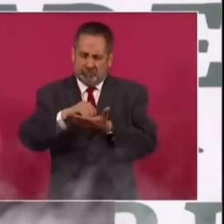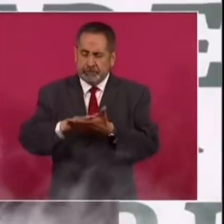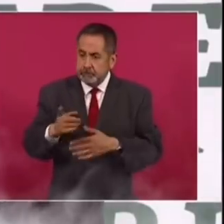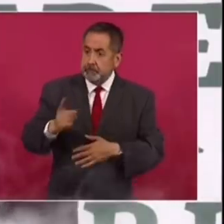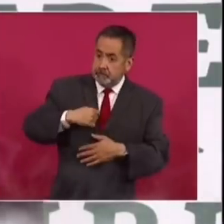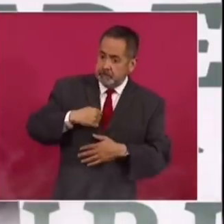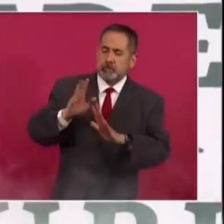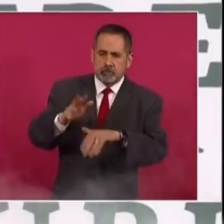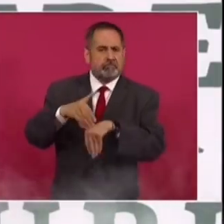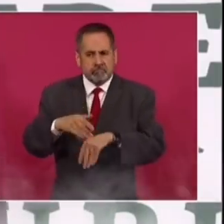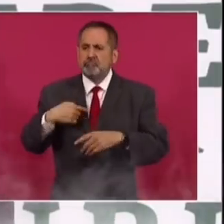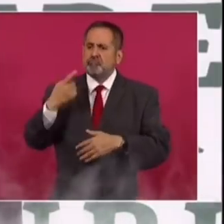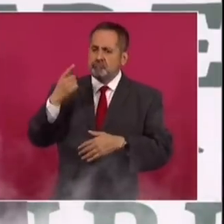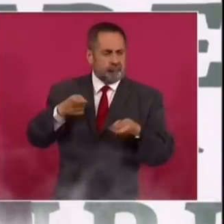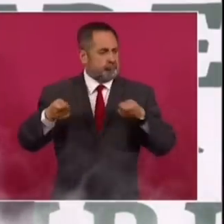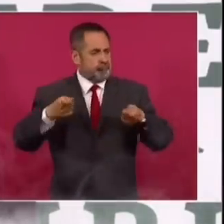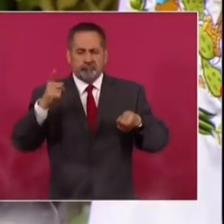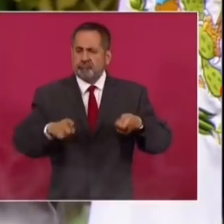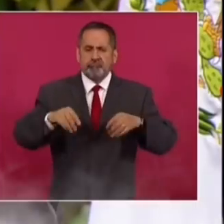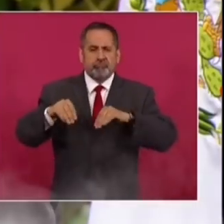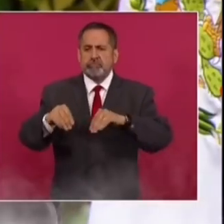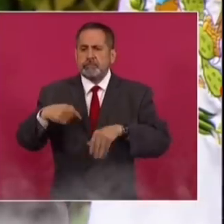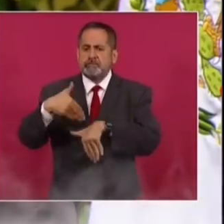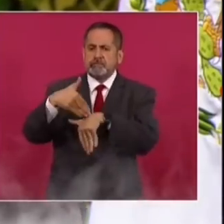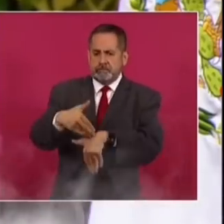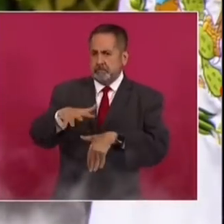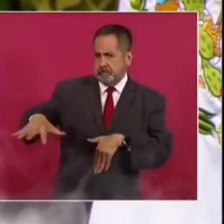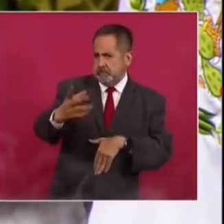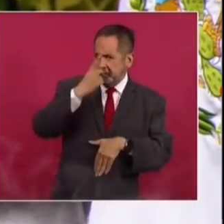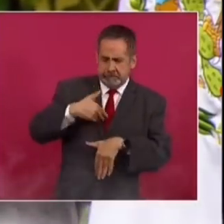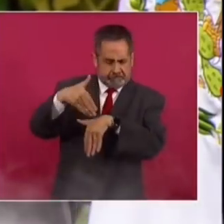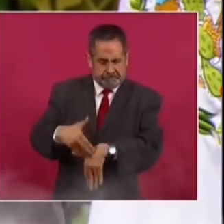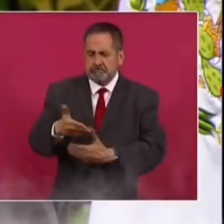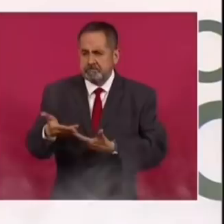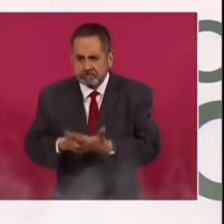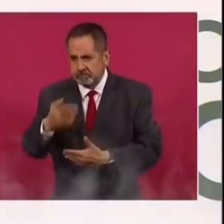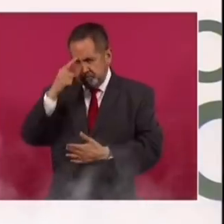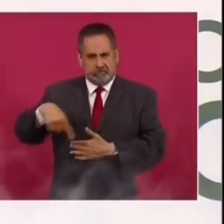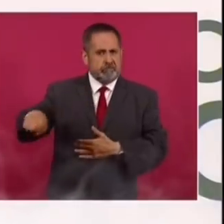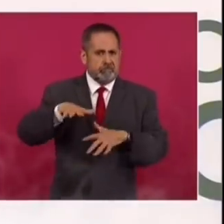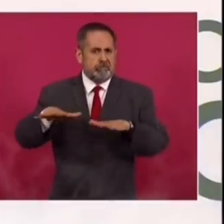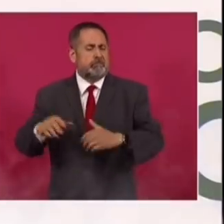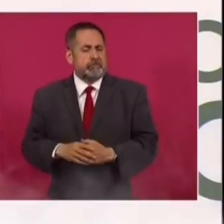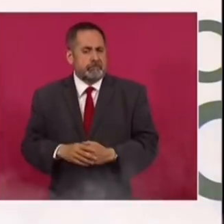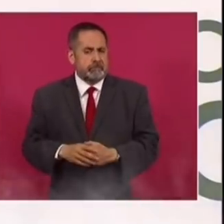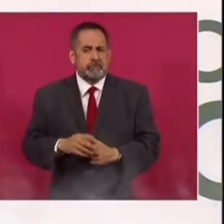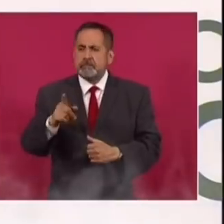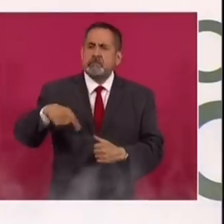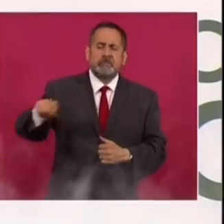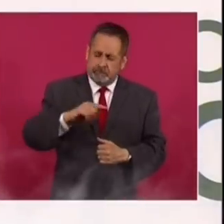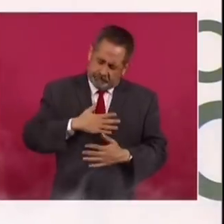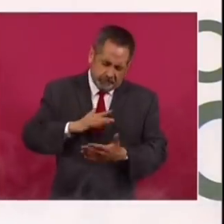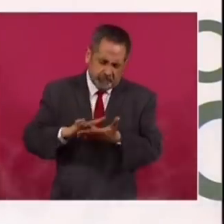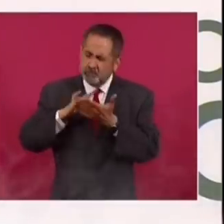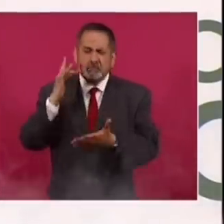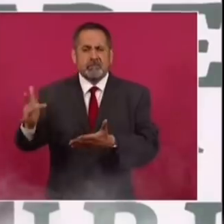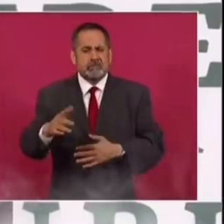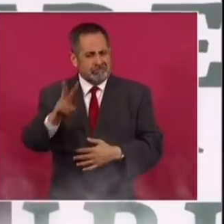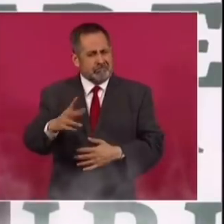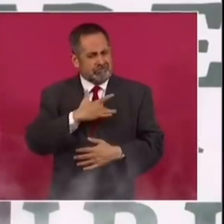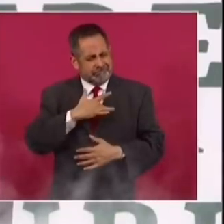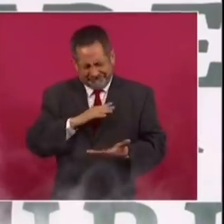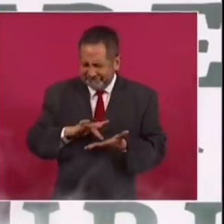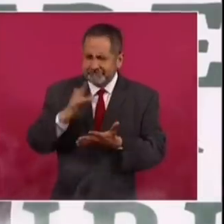gobernante no solo a mandar sino sobre todo a obedecer y a servirse agradezco de todo corazón la confianza y el respaldo de la gente